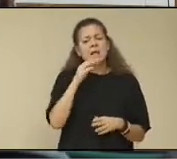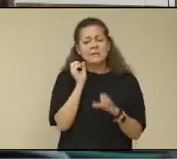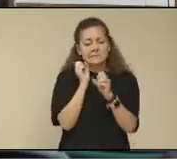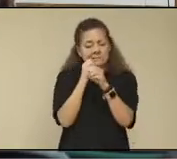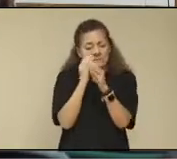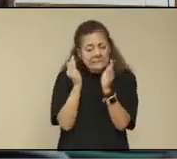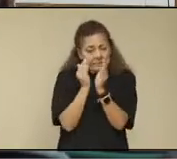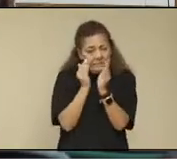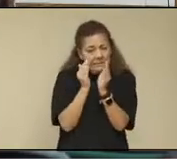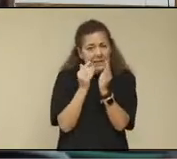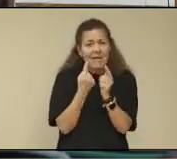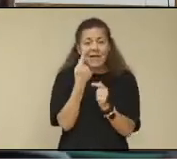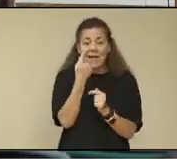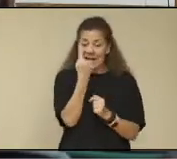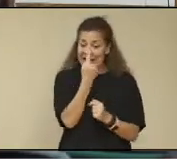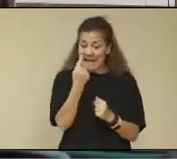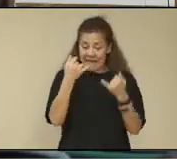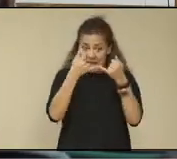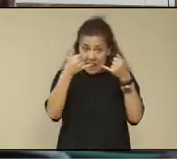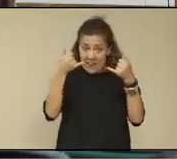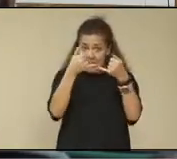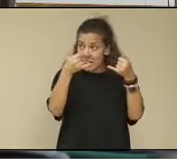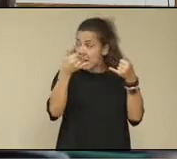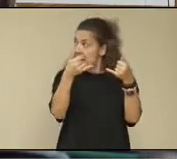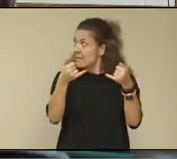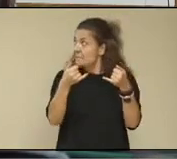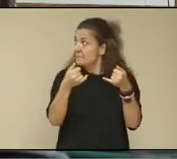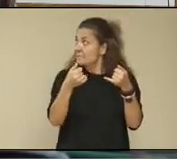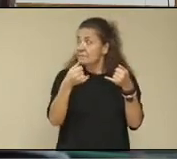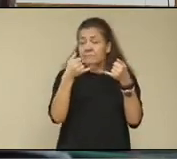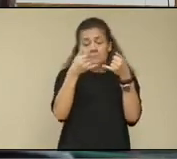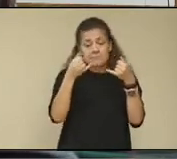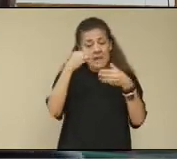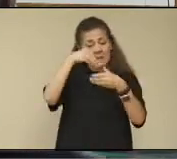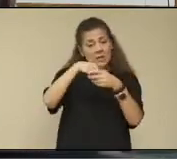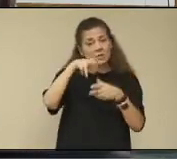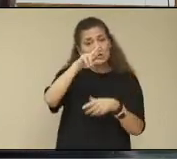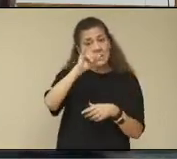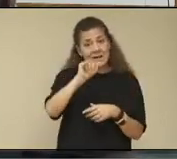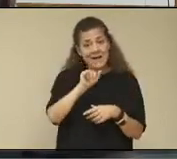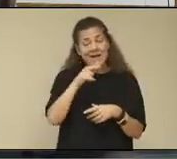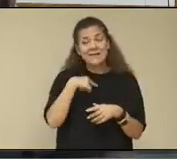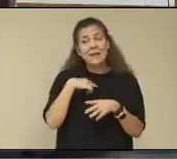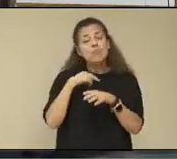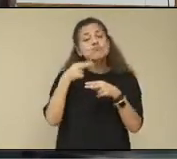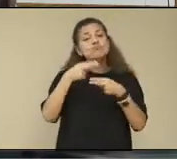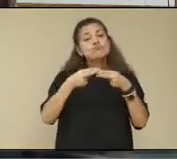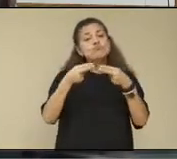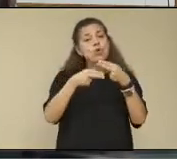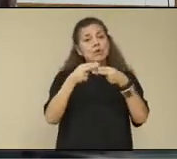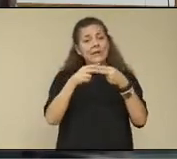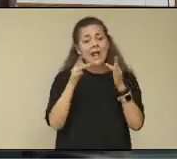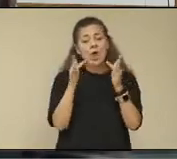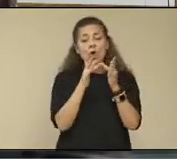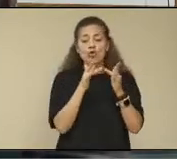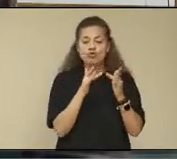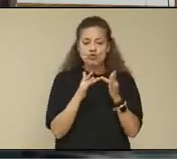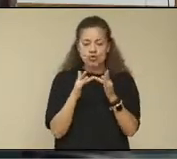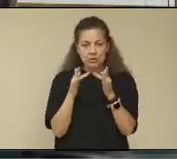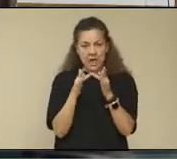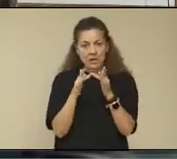submicroscópica, cada línea de estas es en un array de proteínas el contacto que ha tenido